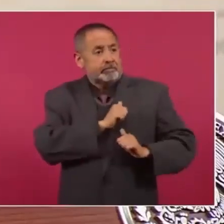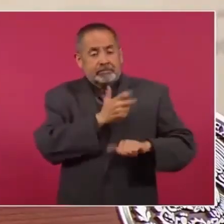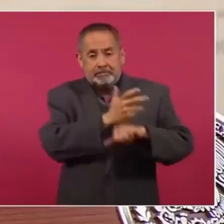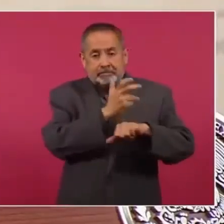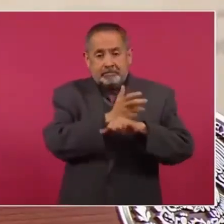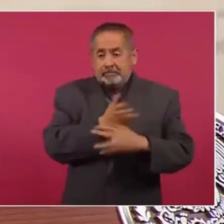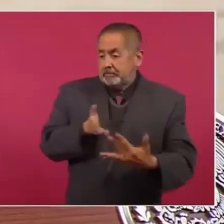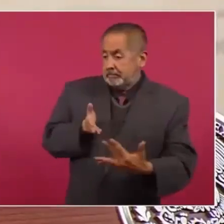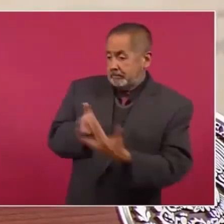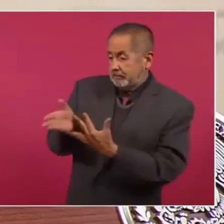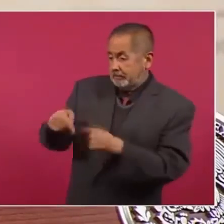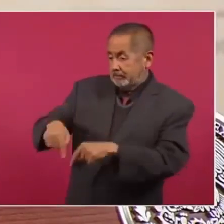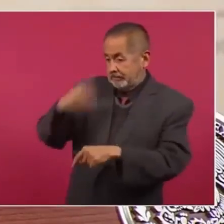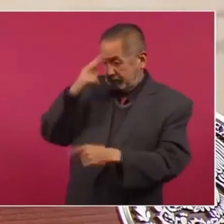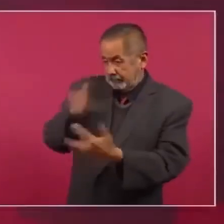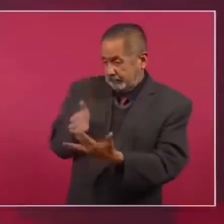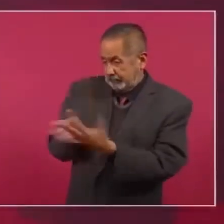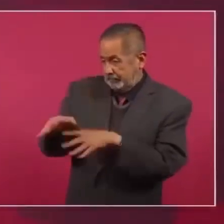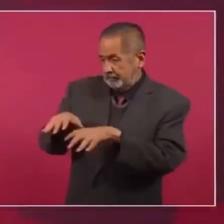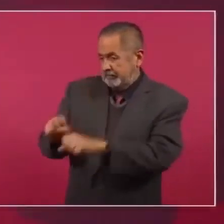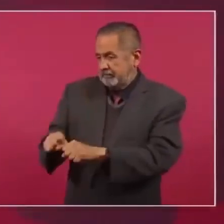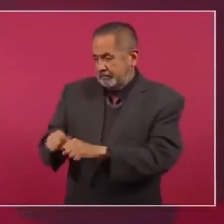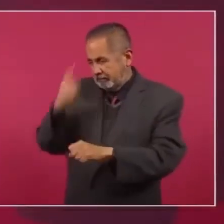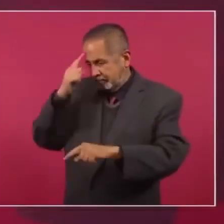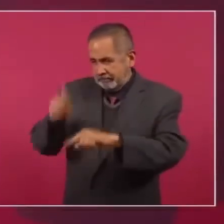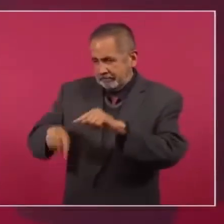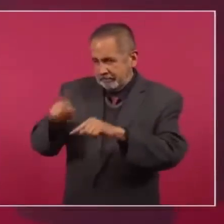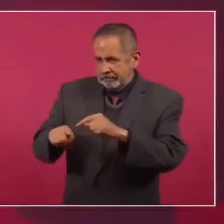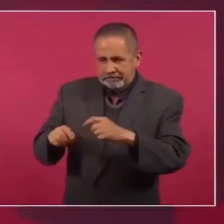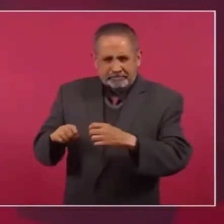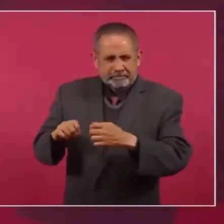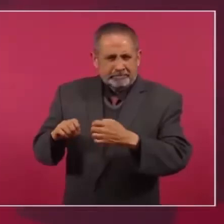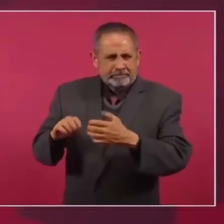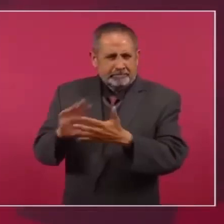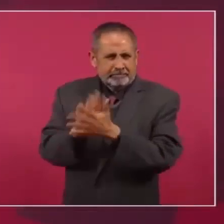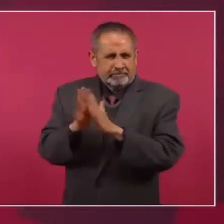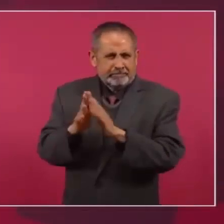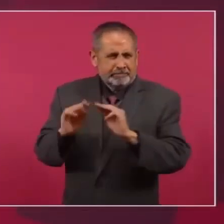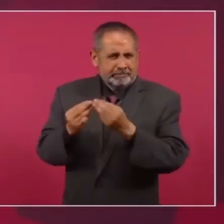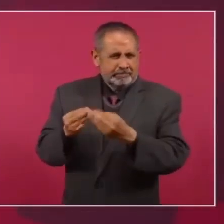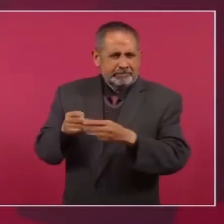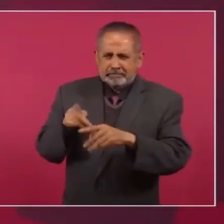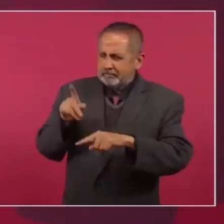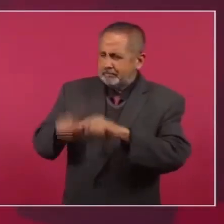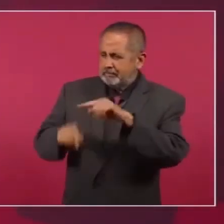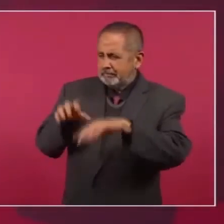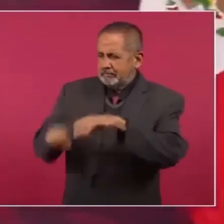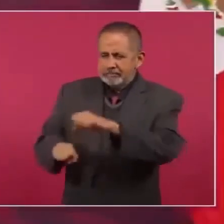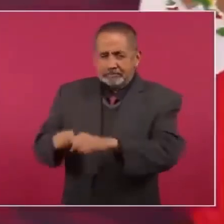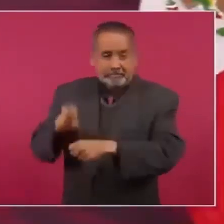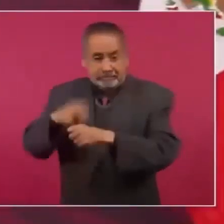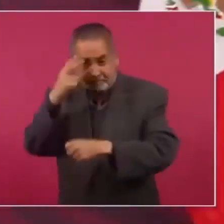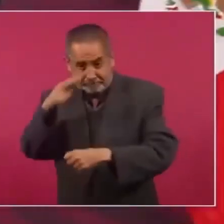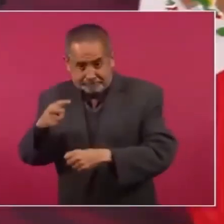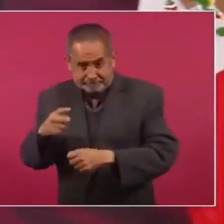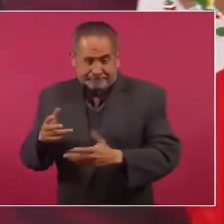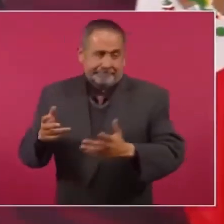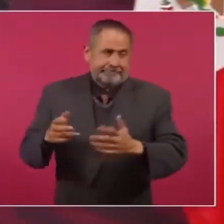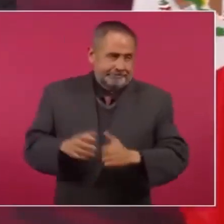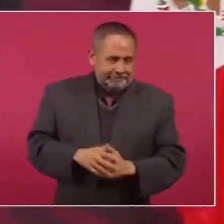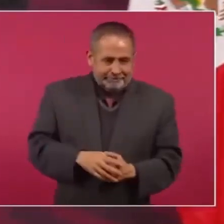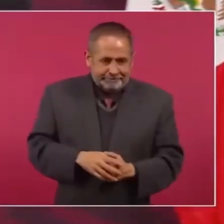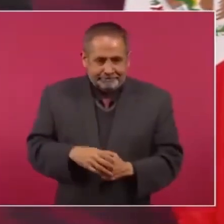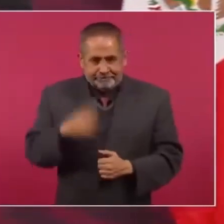estadounidense y combata a los delincuentes en México para que